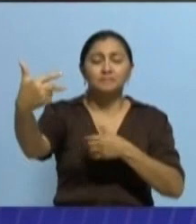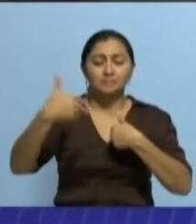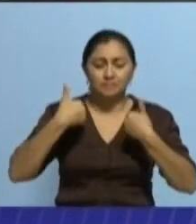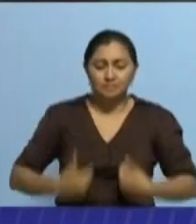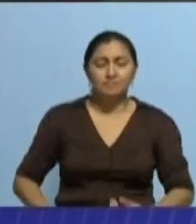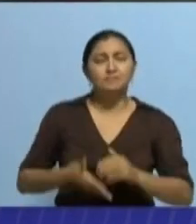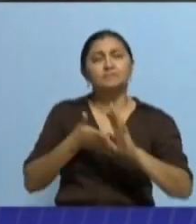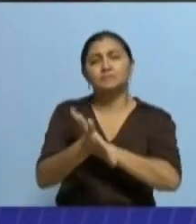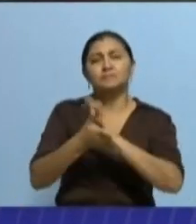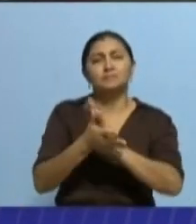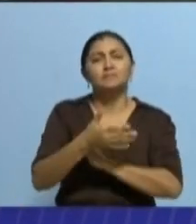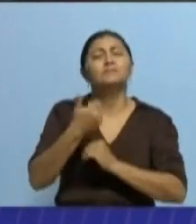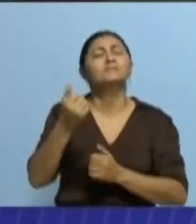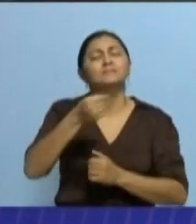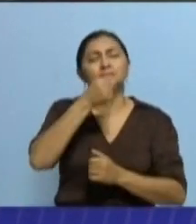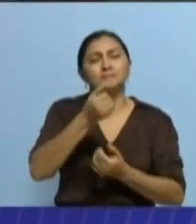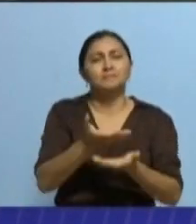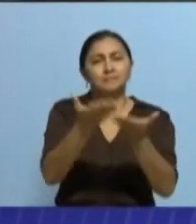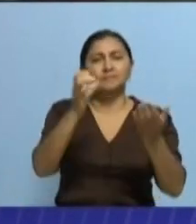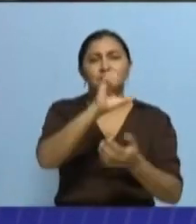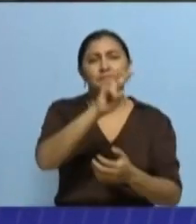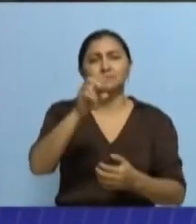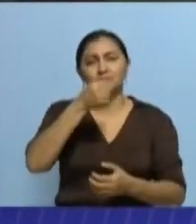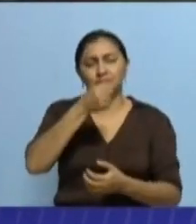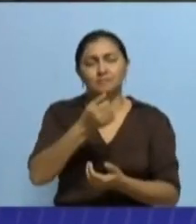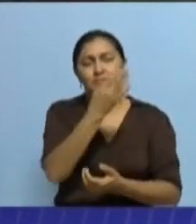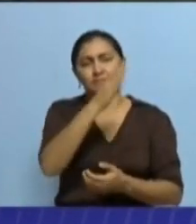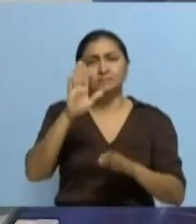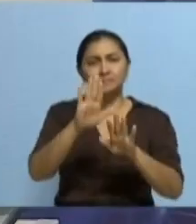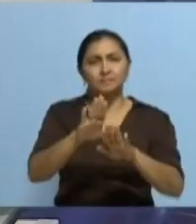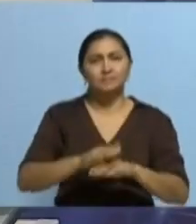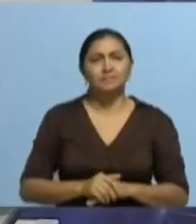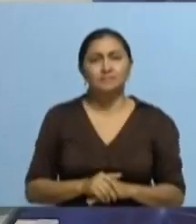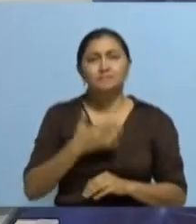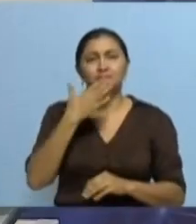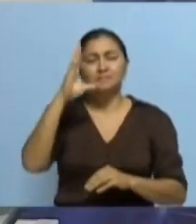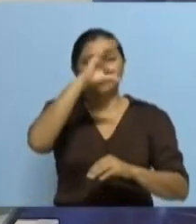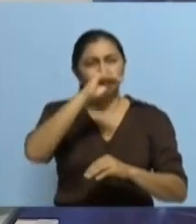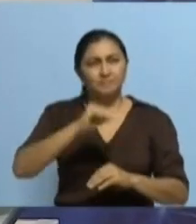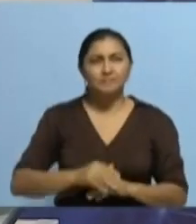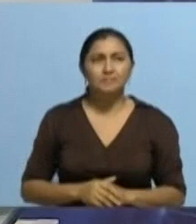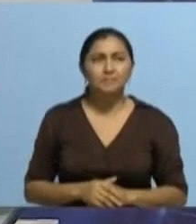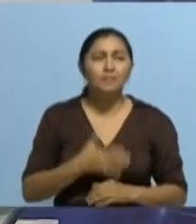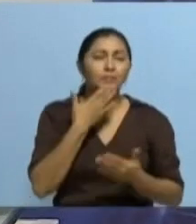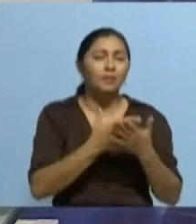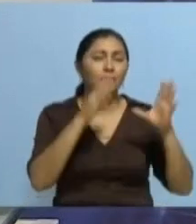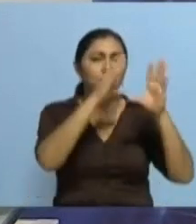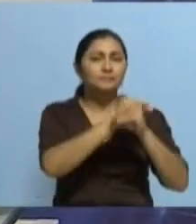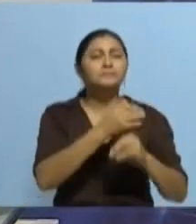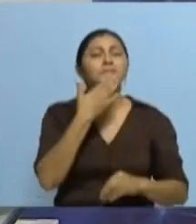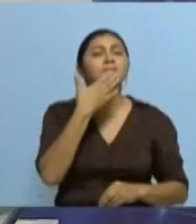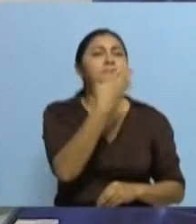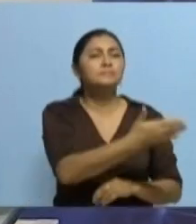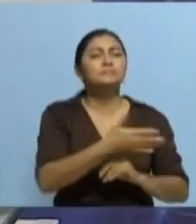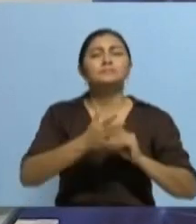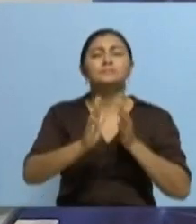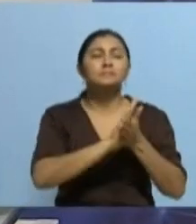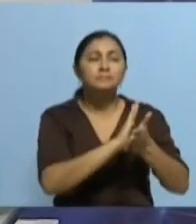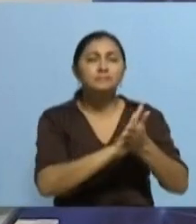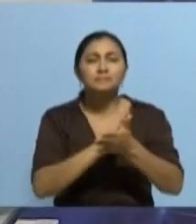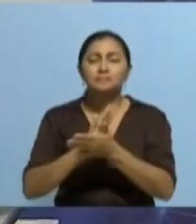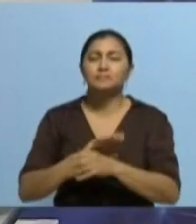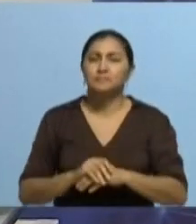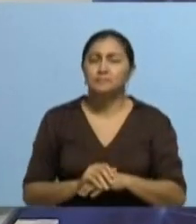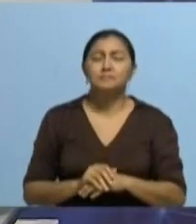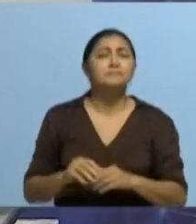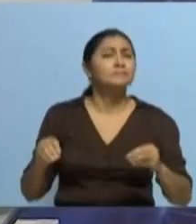soy Hernando Vega. Sigan ustedes en estudio en la ciudad de Barranquilla. Muy buenas noches. Buenas noches, Hernando. Muchas gracias por toda la información. En otras